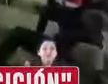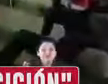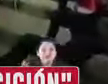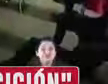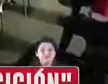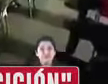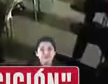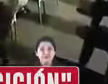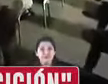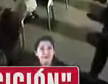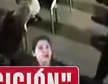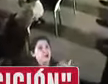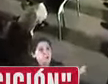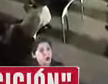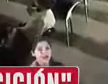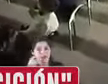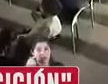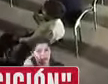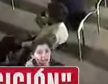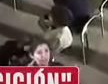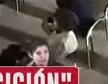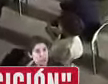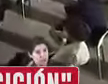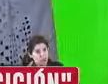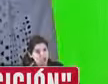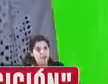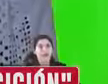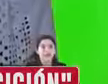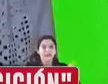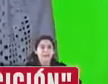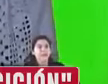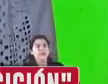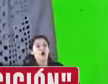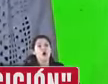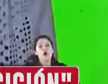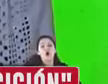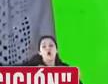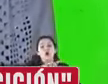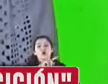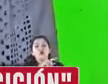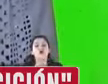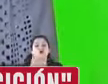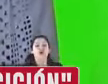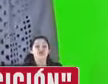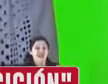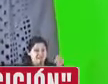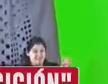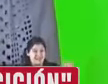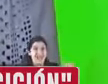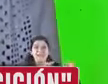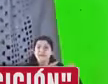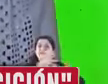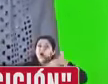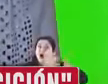por eso alberto no tenemos que permitir que deutsche mi cal en san lorenzo provincia de santa fe cierra esa